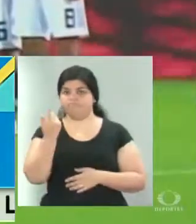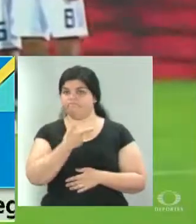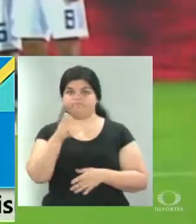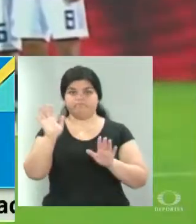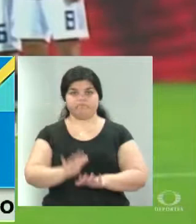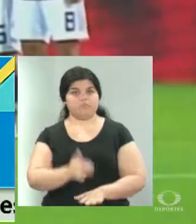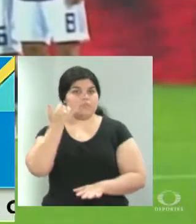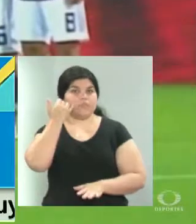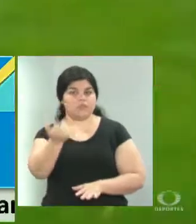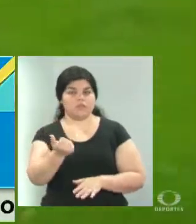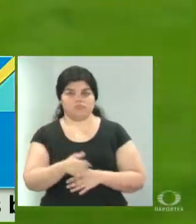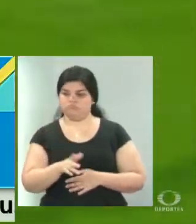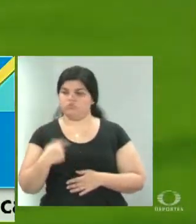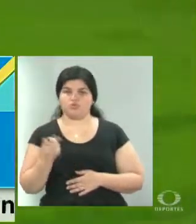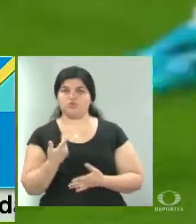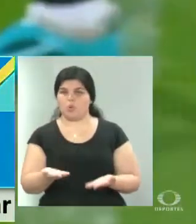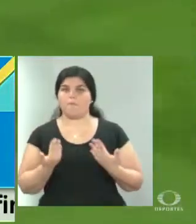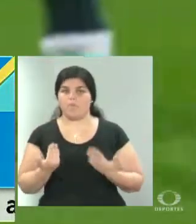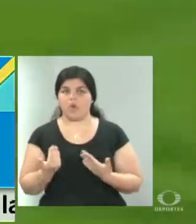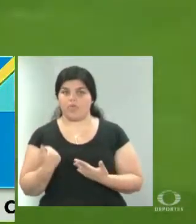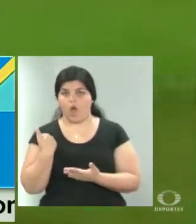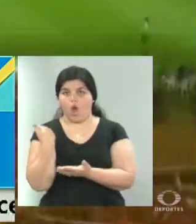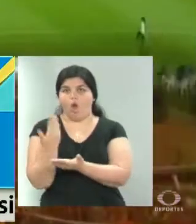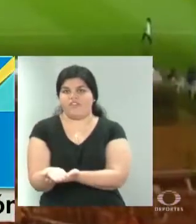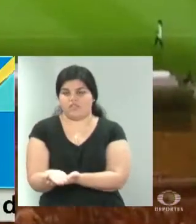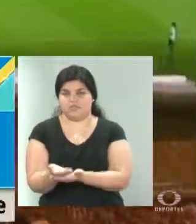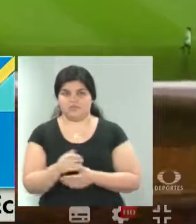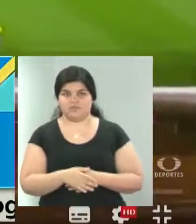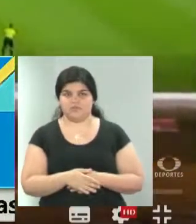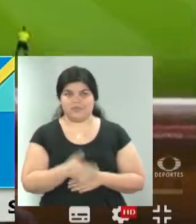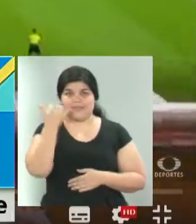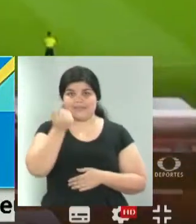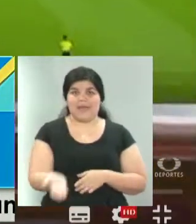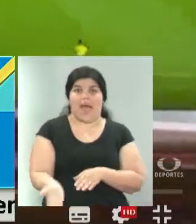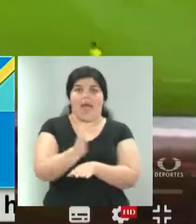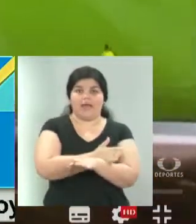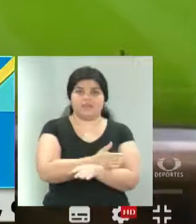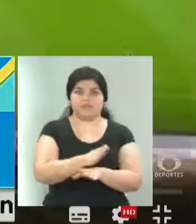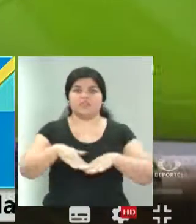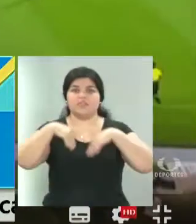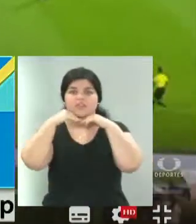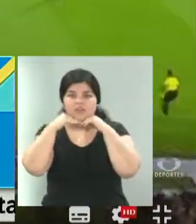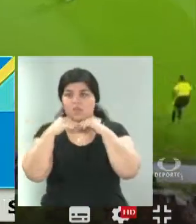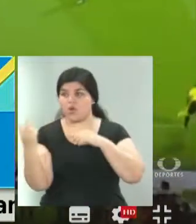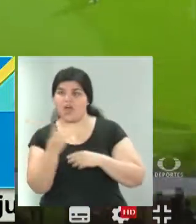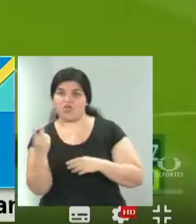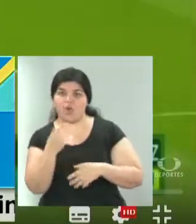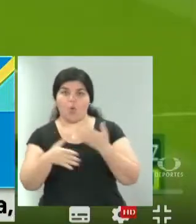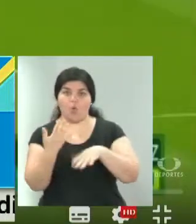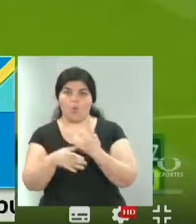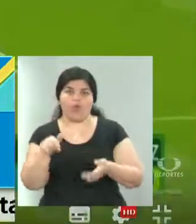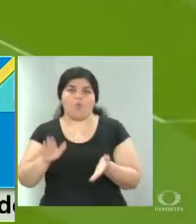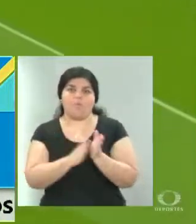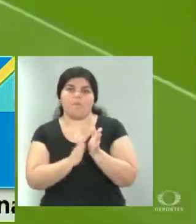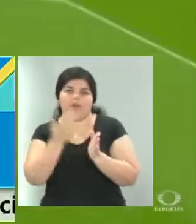podemos hacerlo y tenemos este. Porque vos, al haberlo hecho antes, con las dos tribunas y todo, alguna garantía tenés. Claro. Uh-huh. Bien.